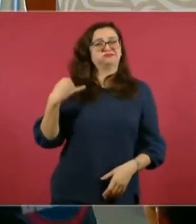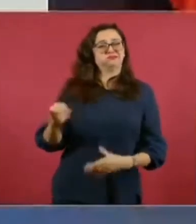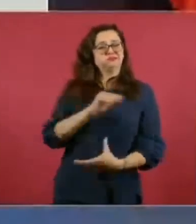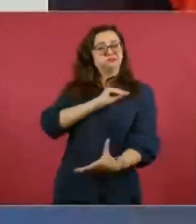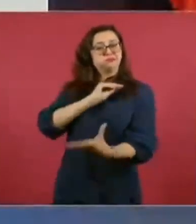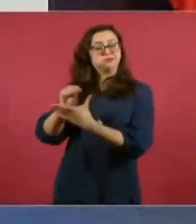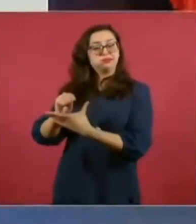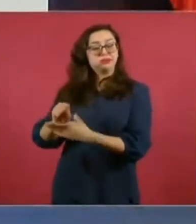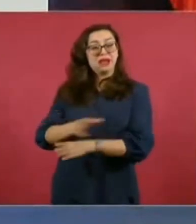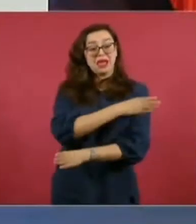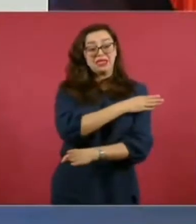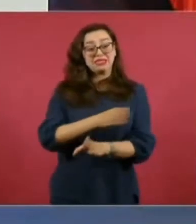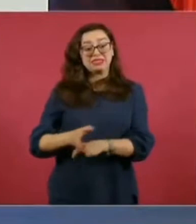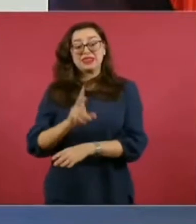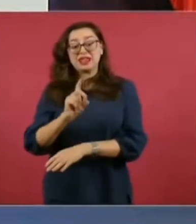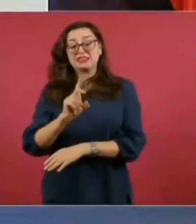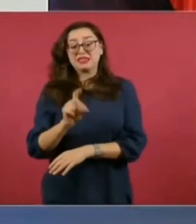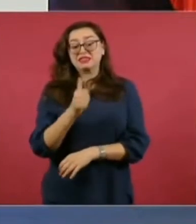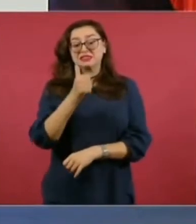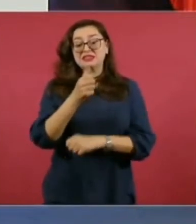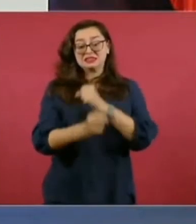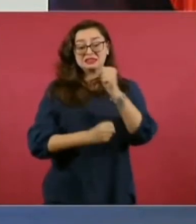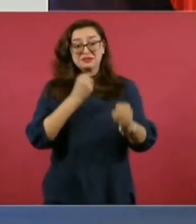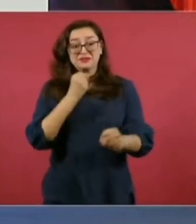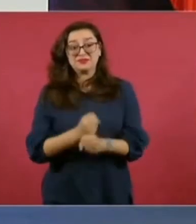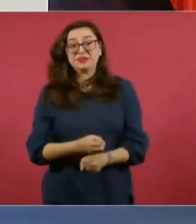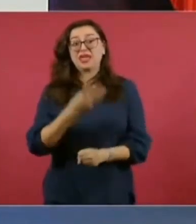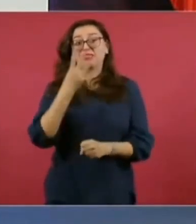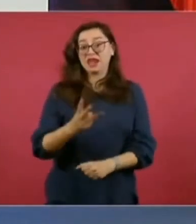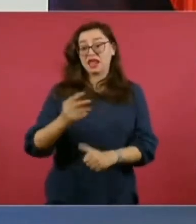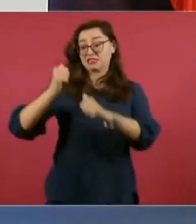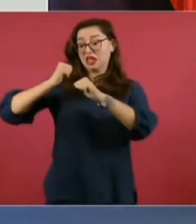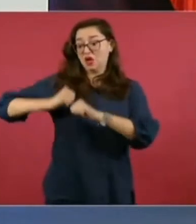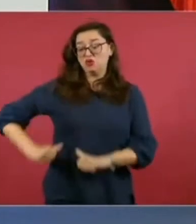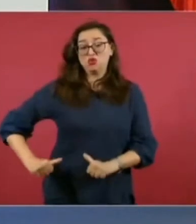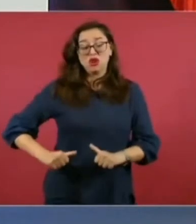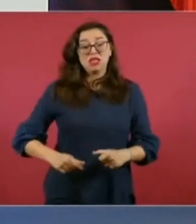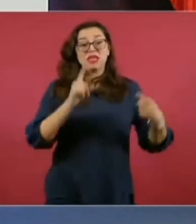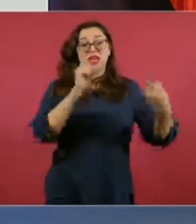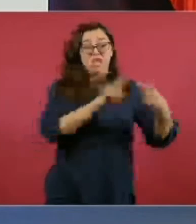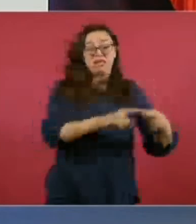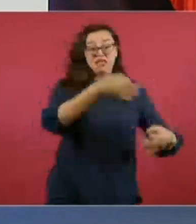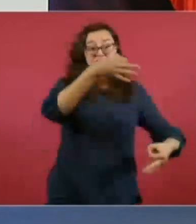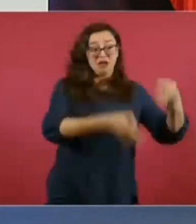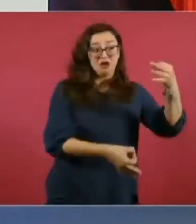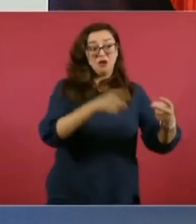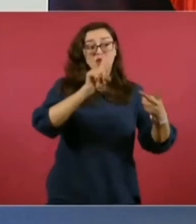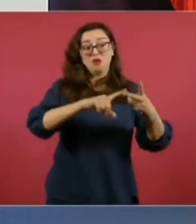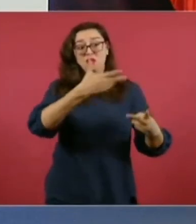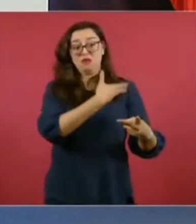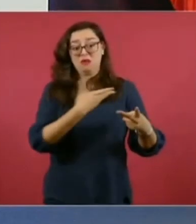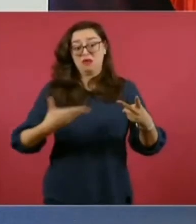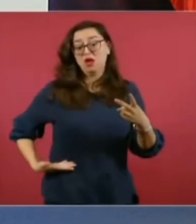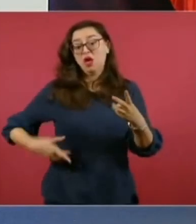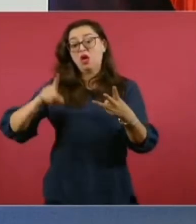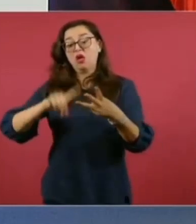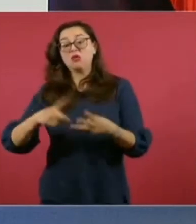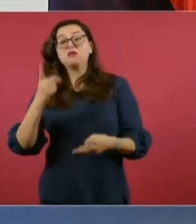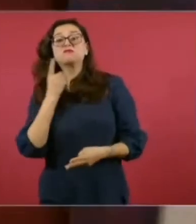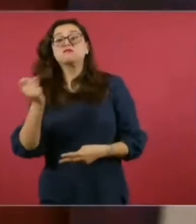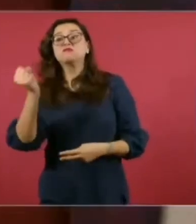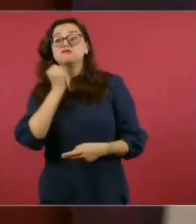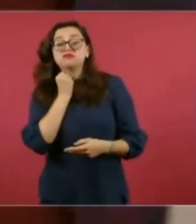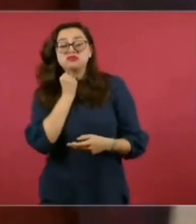del periodo neoliberal, los 3 poderes, el ejecutivo, el legislativo y el judicial, solo estuvieron al servicio de la